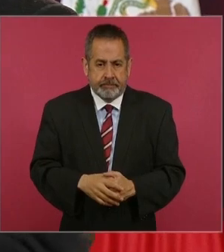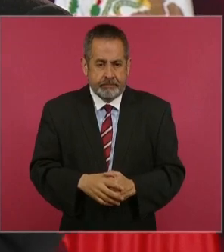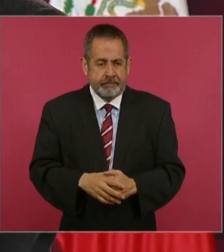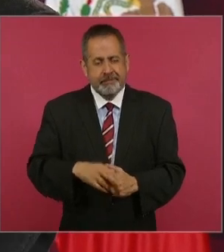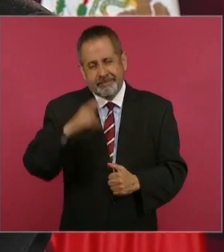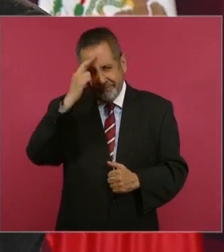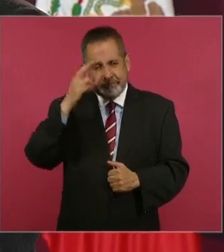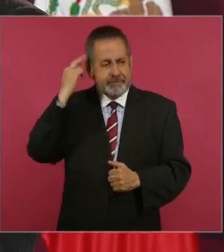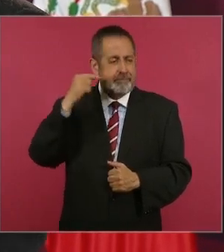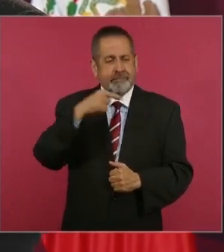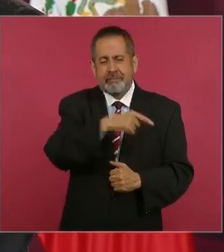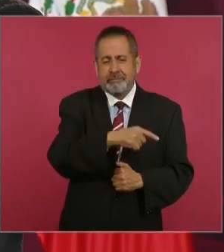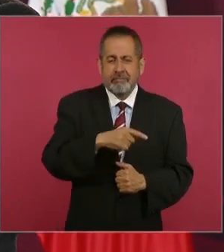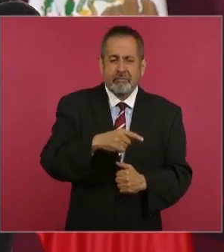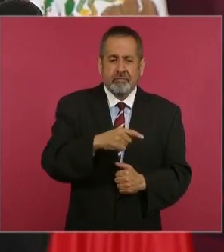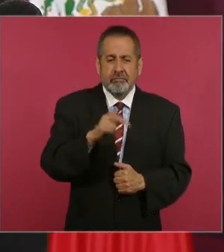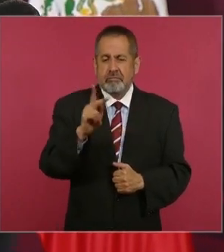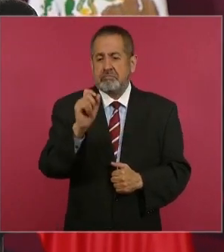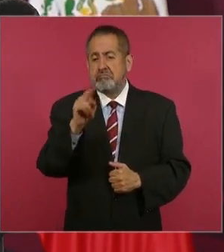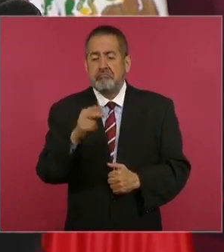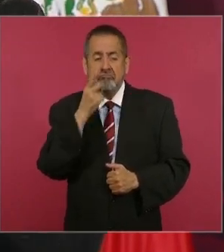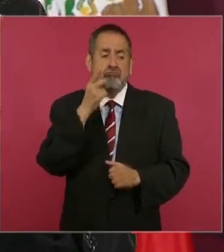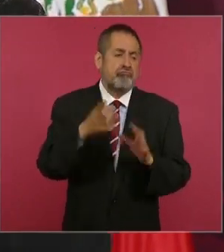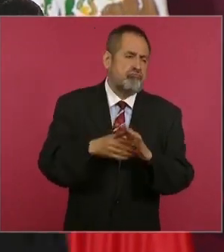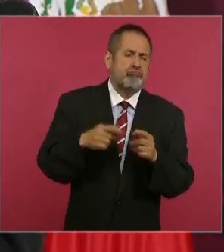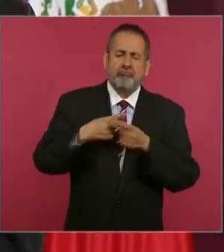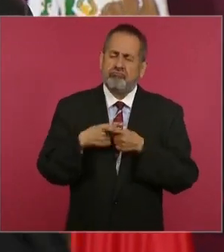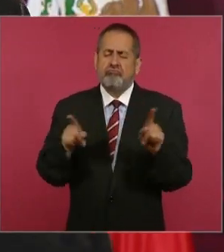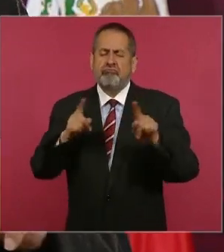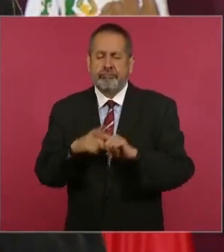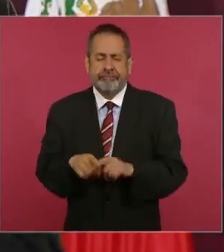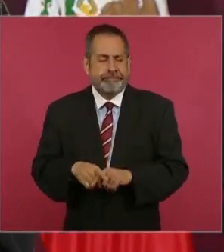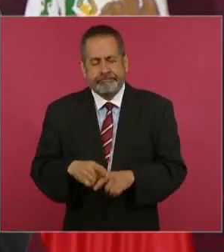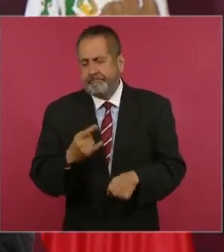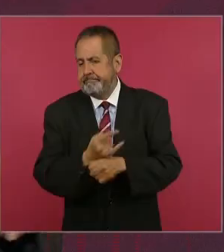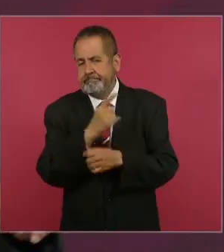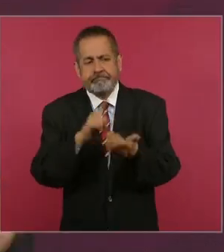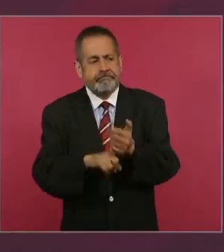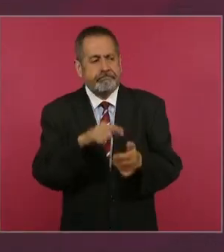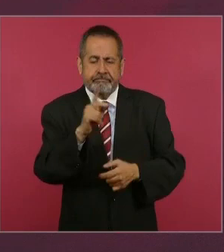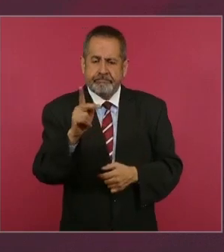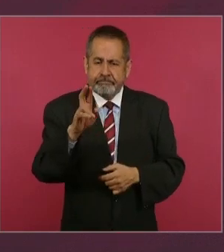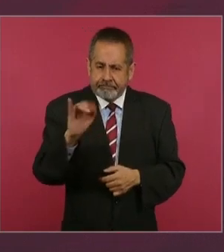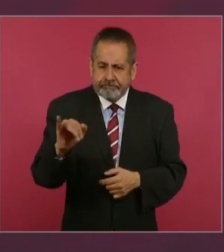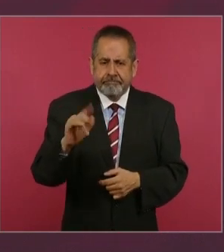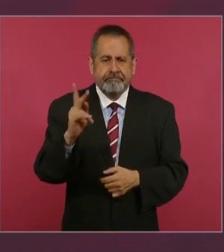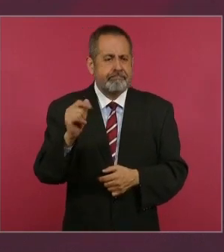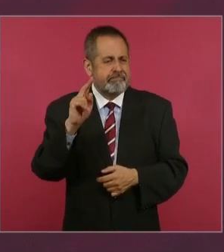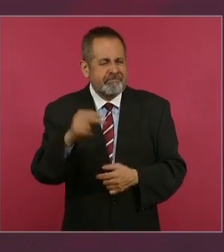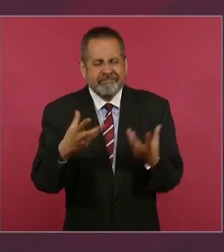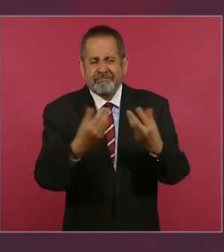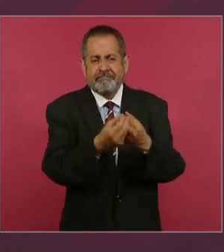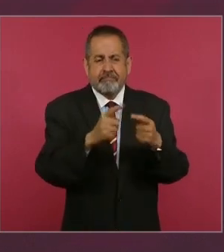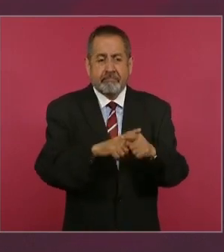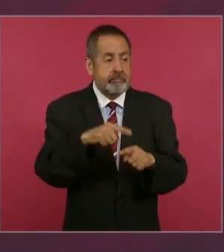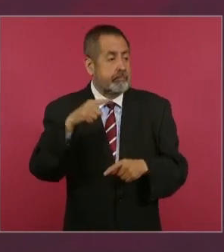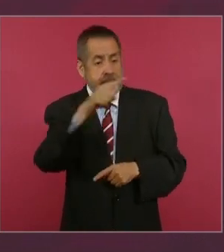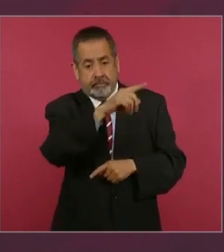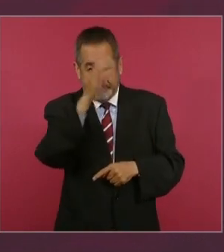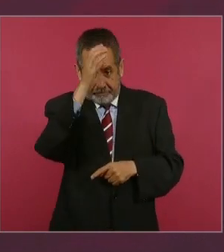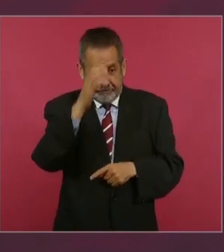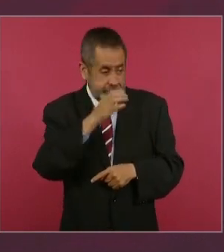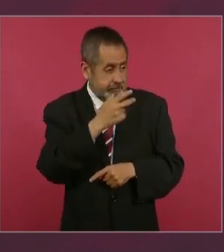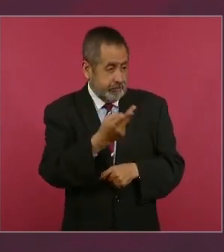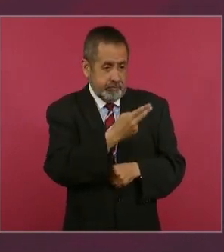distintos siempre lo he dicho el pri Y el pan y allá en Coahuila tiene engañada la